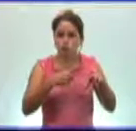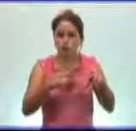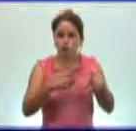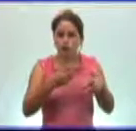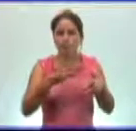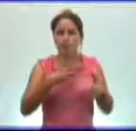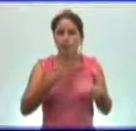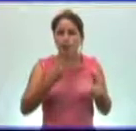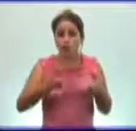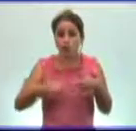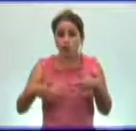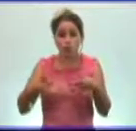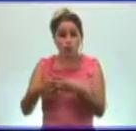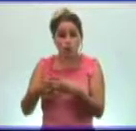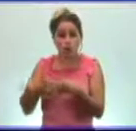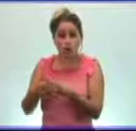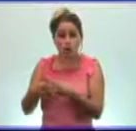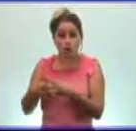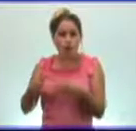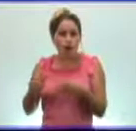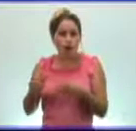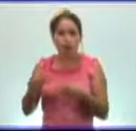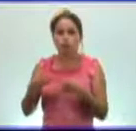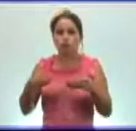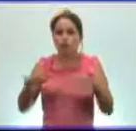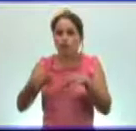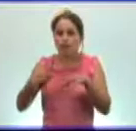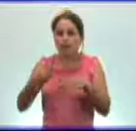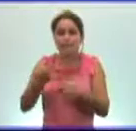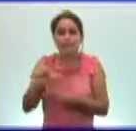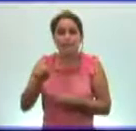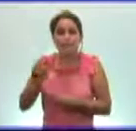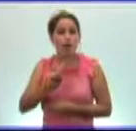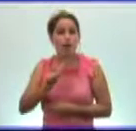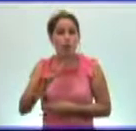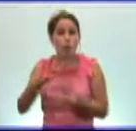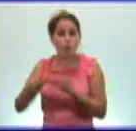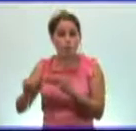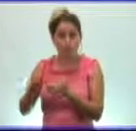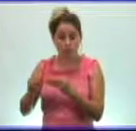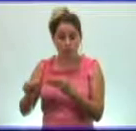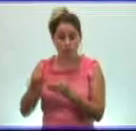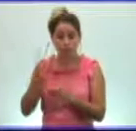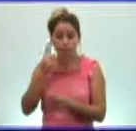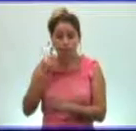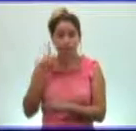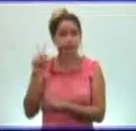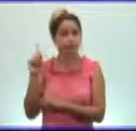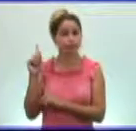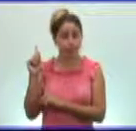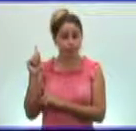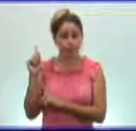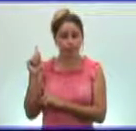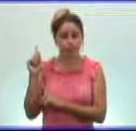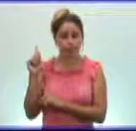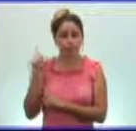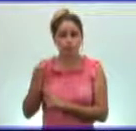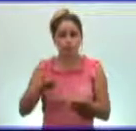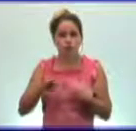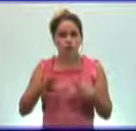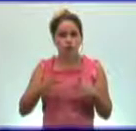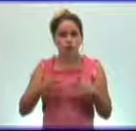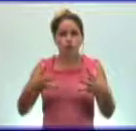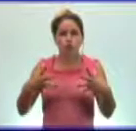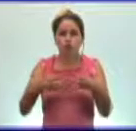son aquellas sustancias simples no metálicas, y las que presentan enlace covalente polar son las sustancias compuestas por